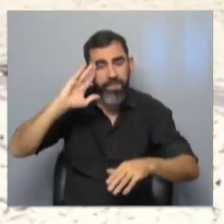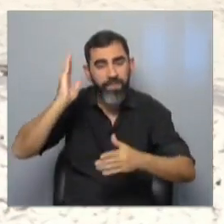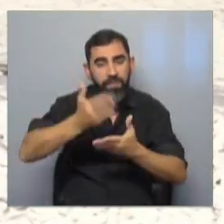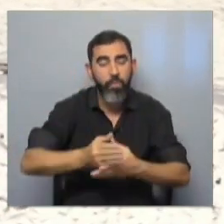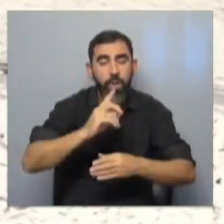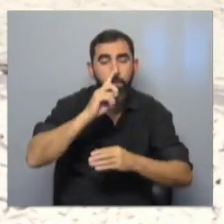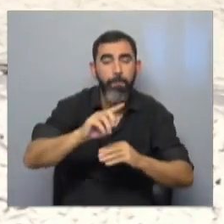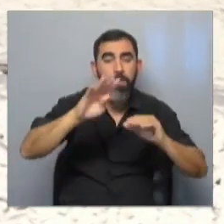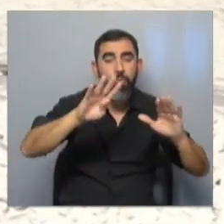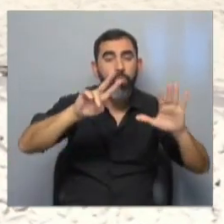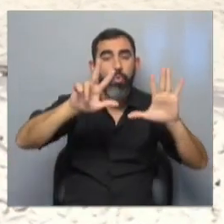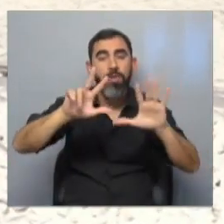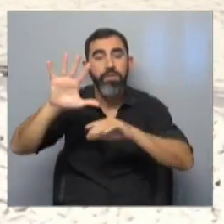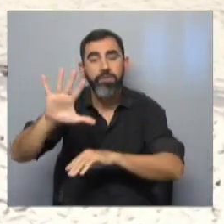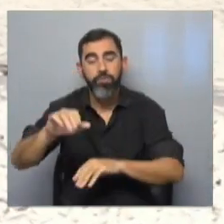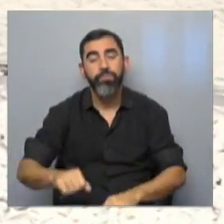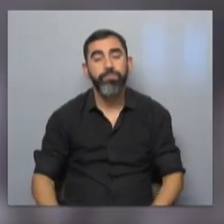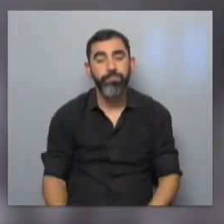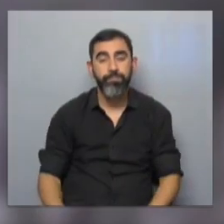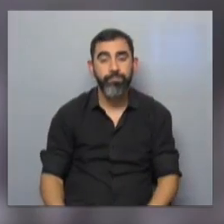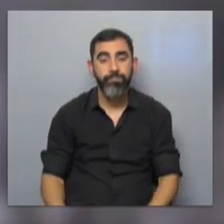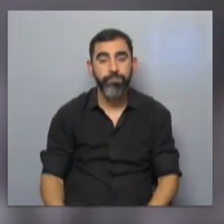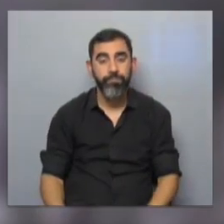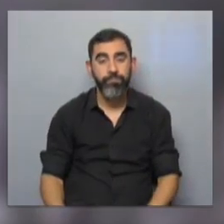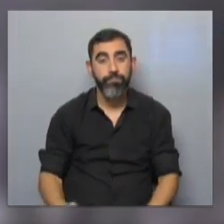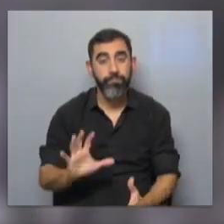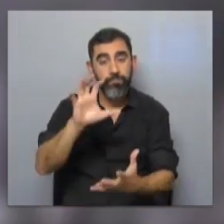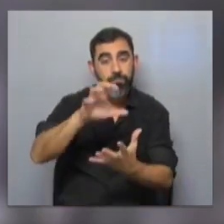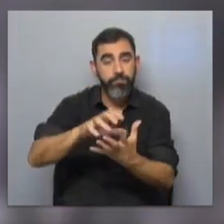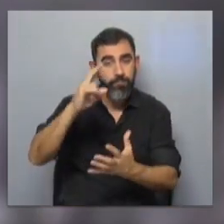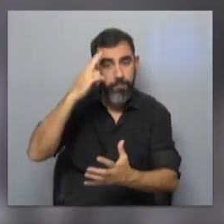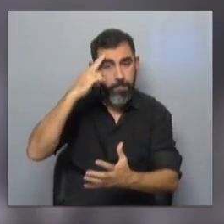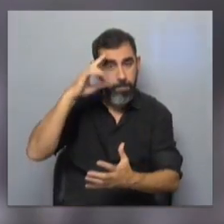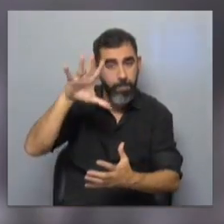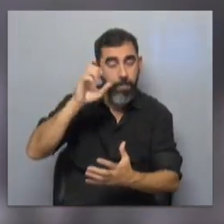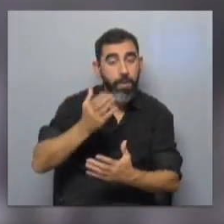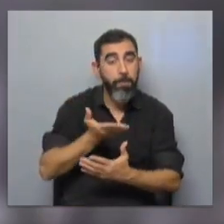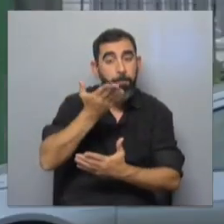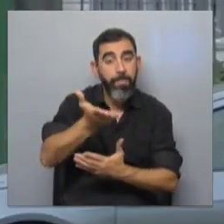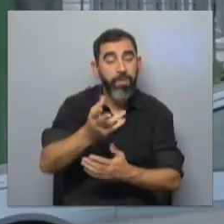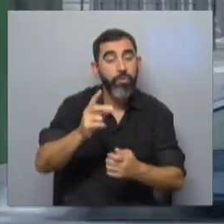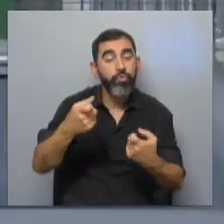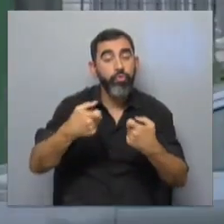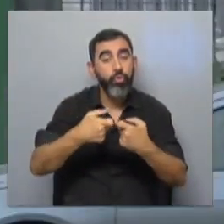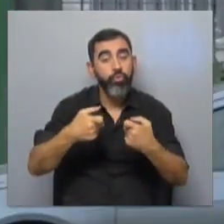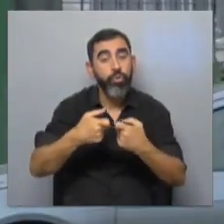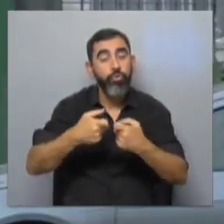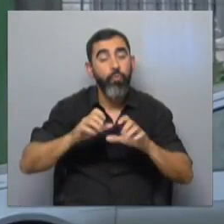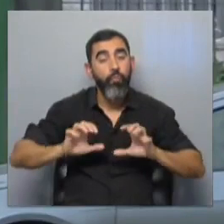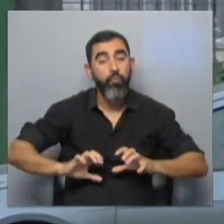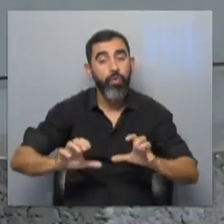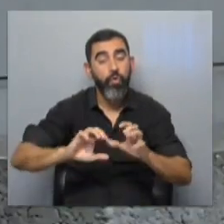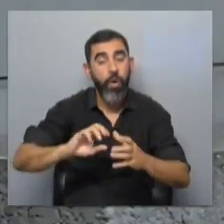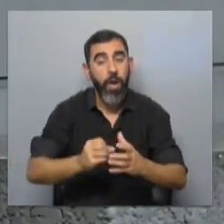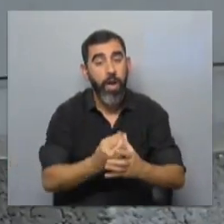en 1985. El sitio de memoria había sido solicitado por la Asociación de Funcionarios del